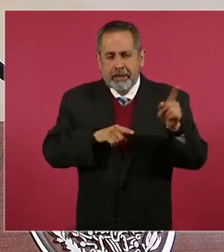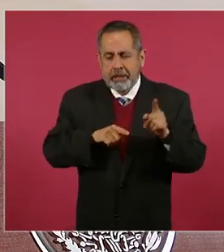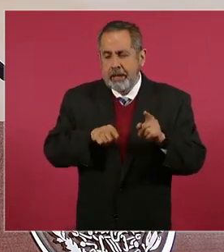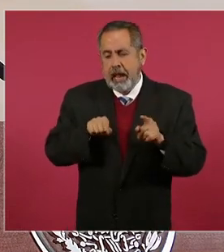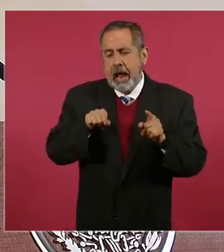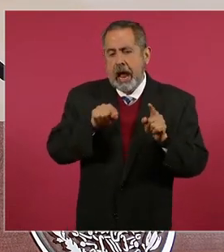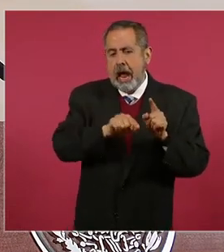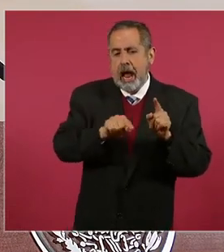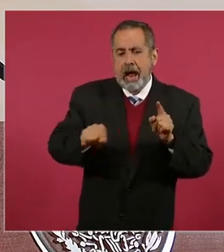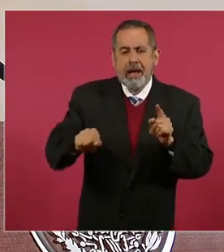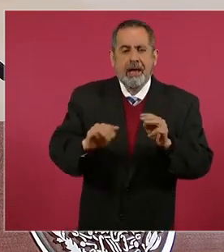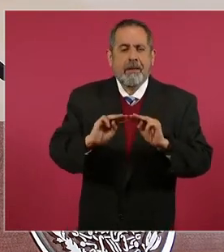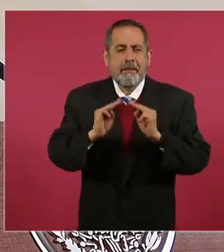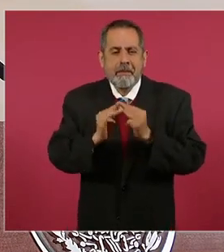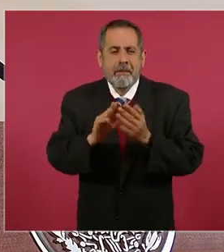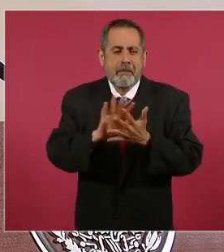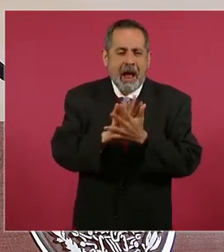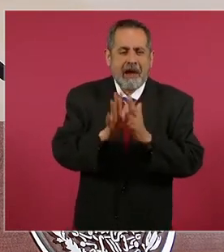integrantes de bandas